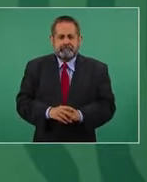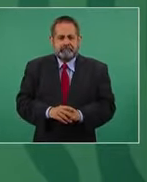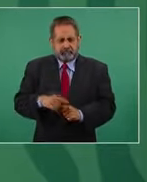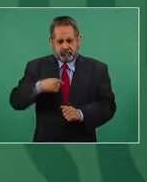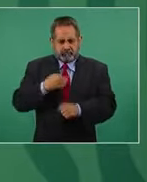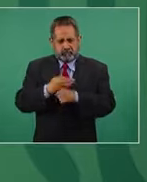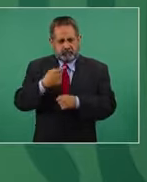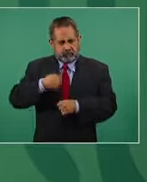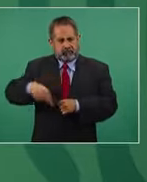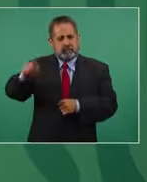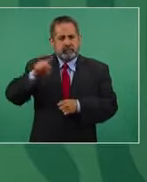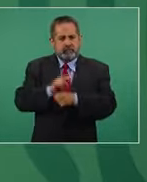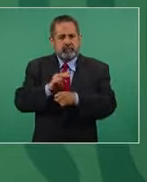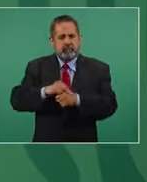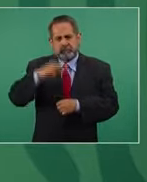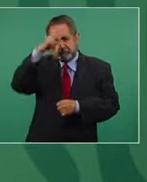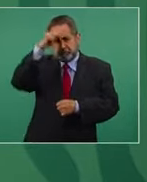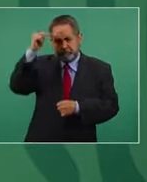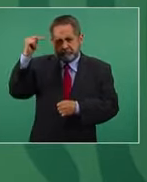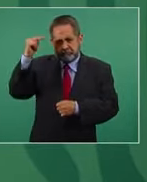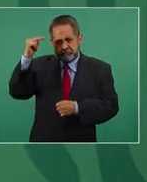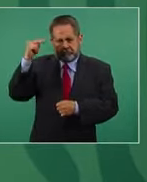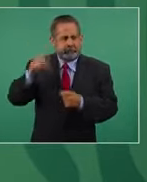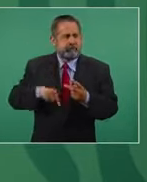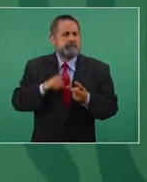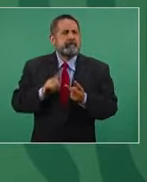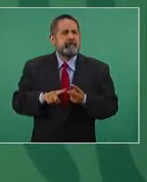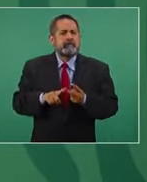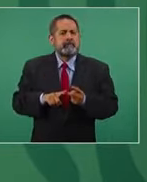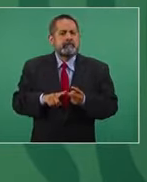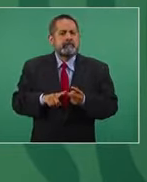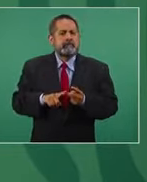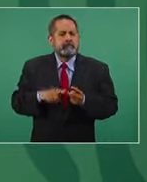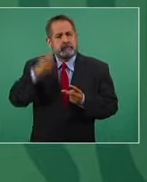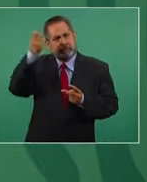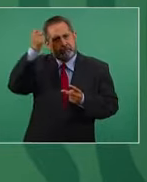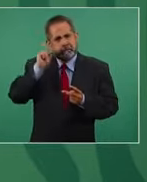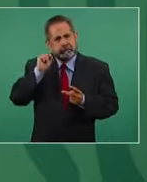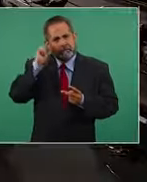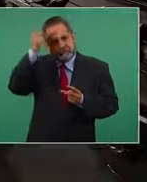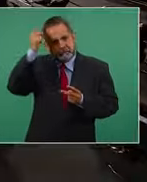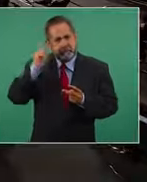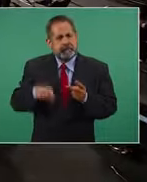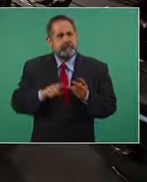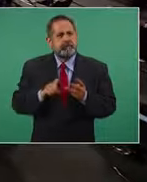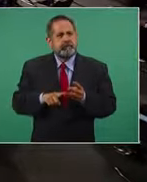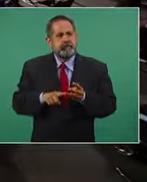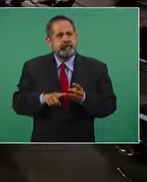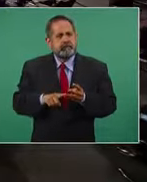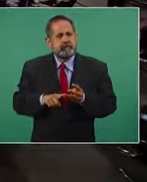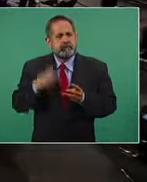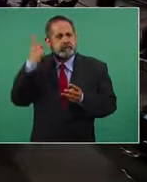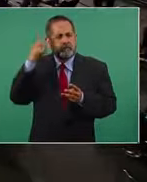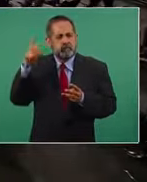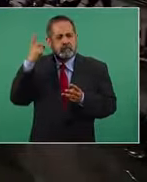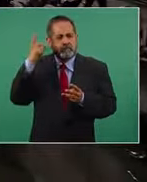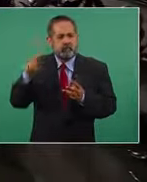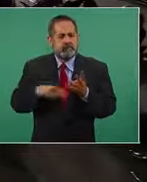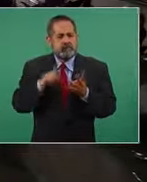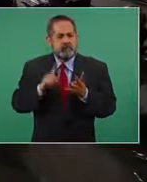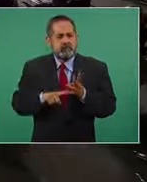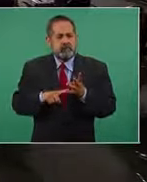Voy a Nayarit, voy a Sinaloa, voy a Durango y